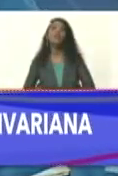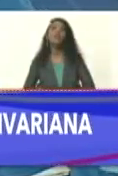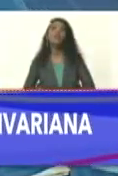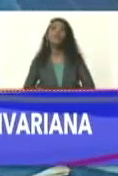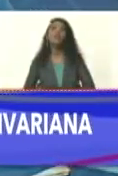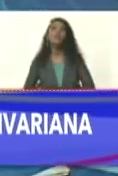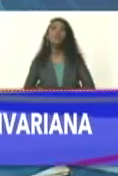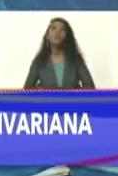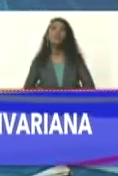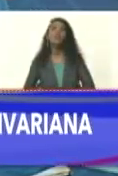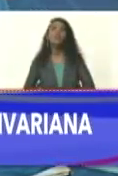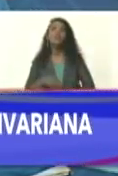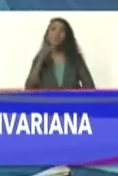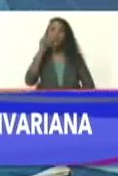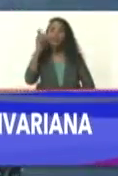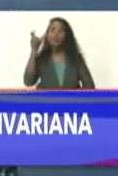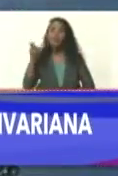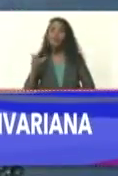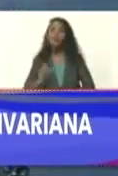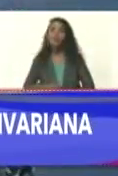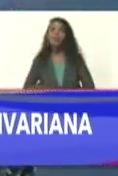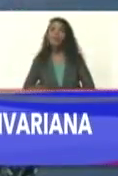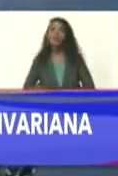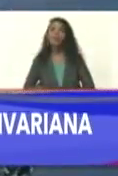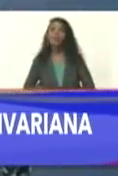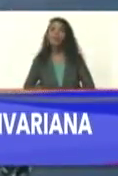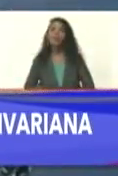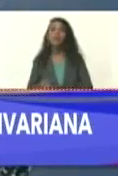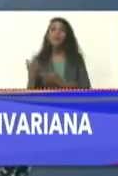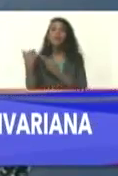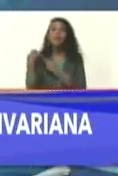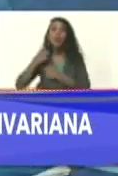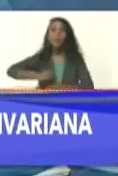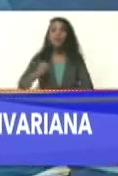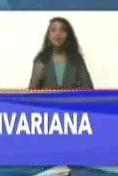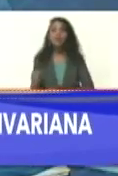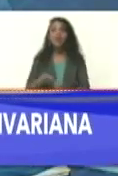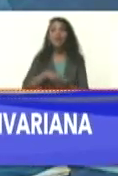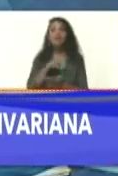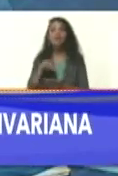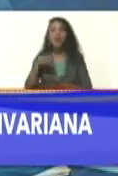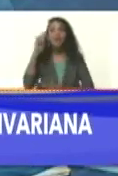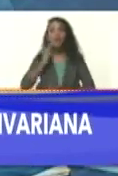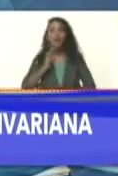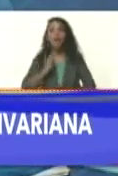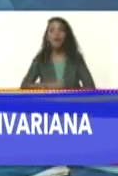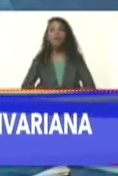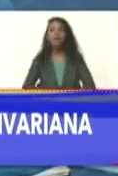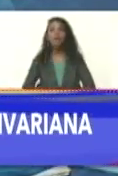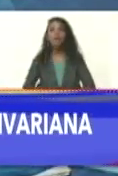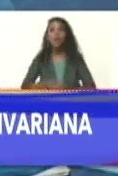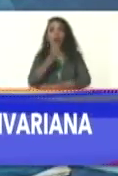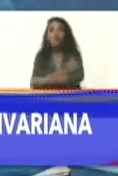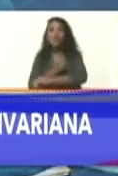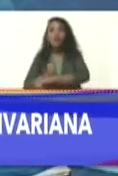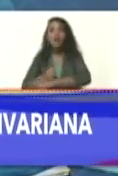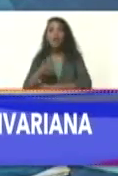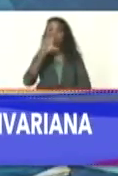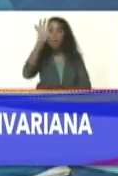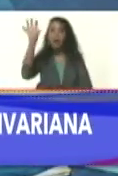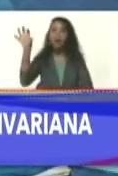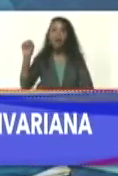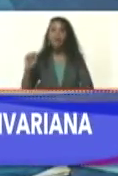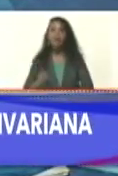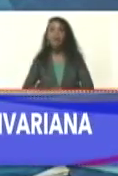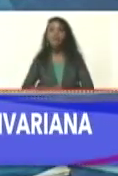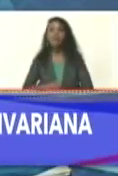Estrada Paredes, comandante de la Policía Nacional Bolivariana. Autoridades del país,